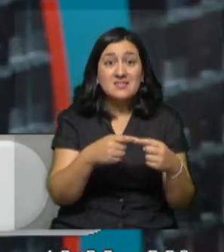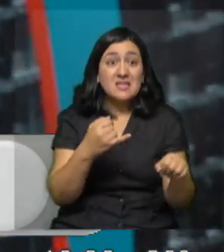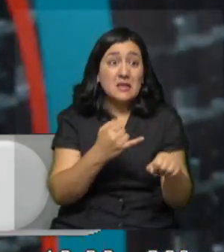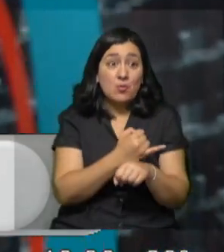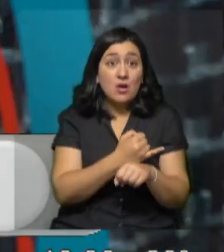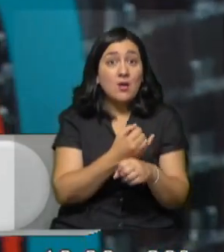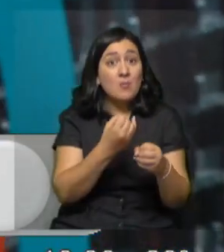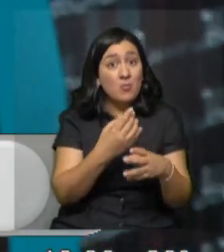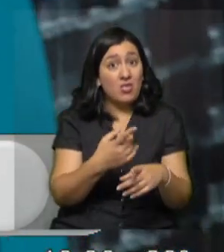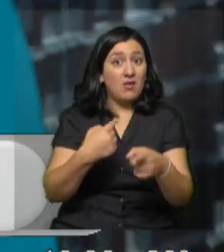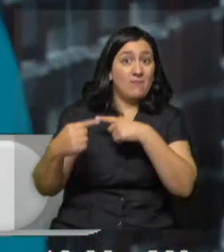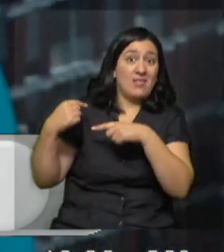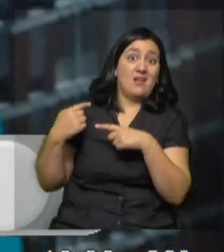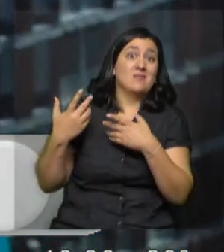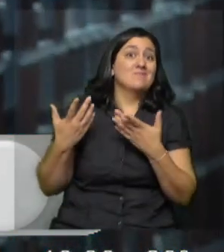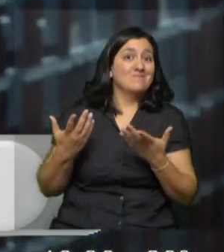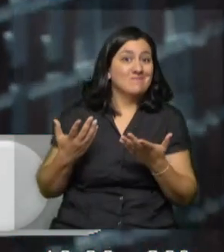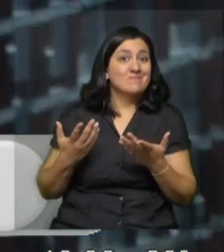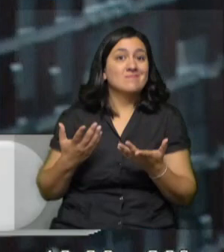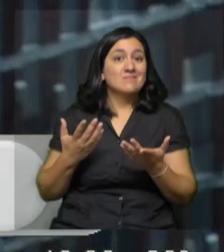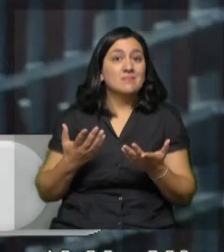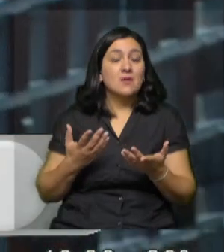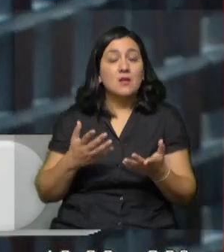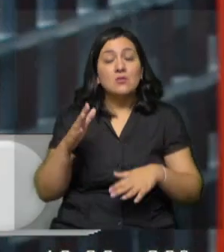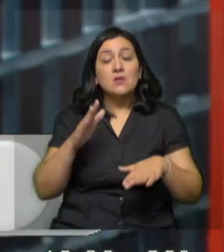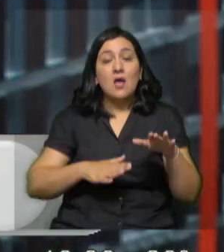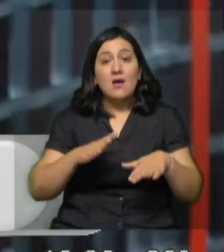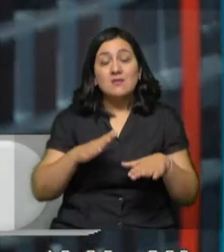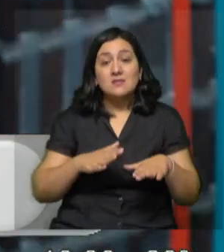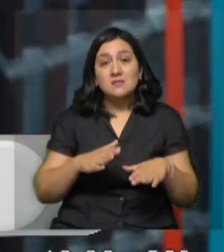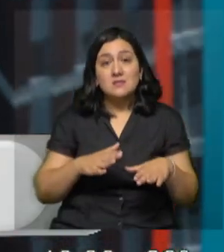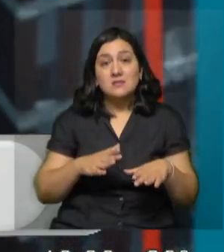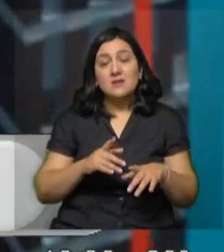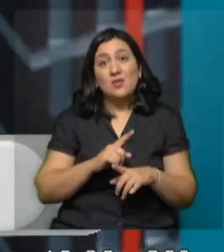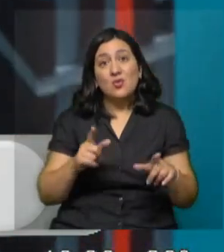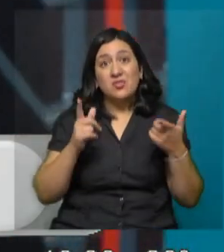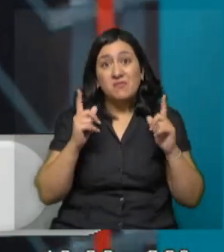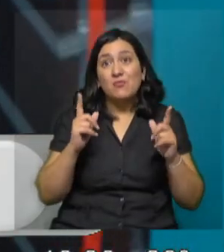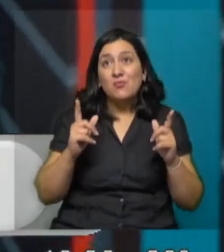atrás y bueno, es un poco lo que hace a veces no disfrutar